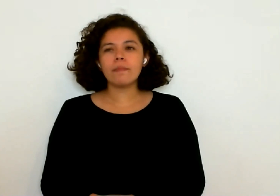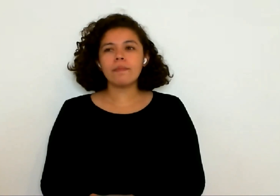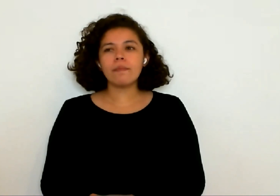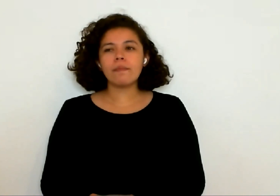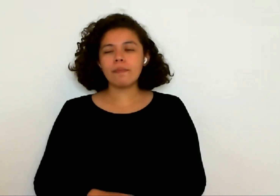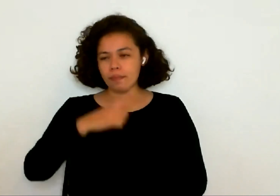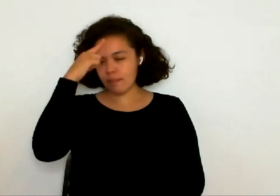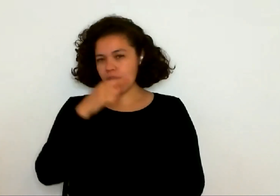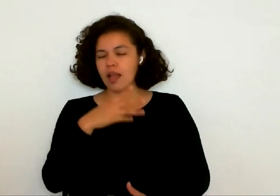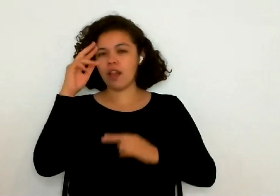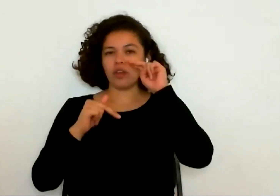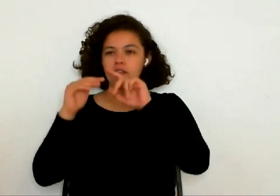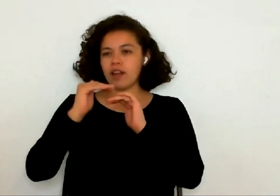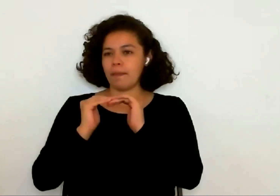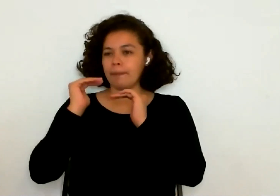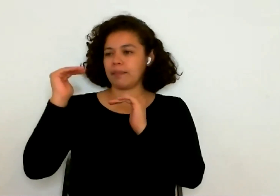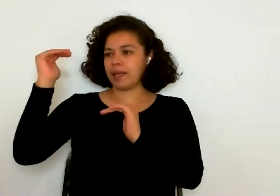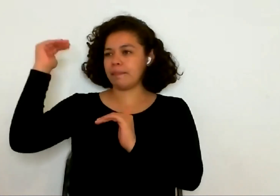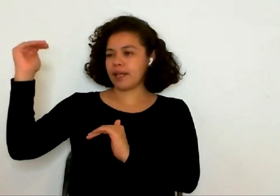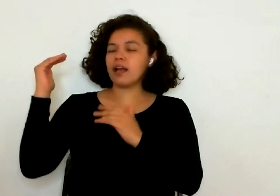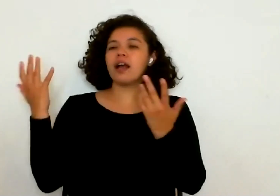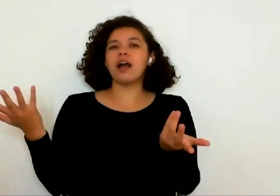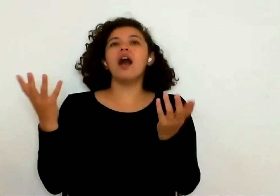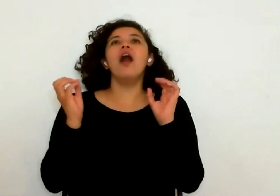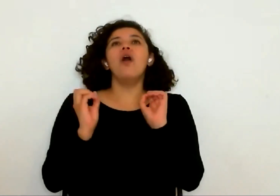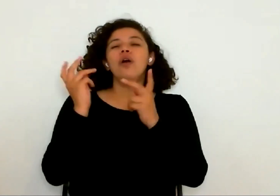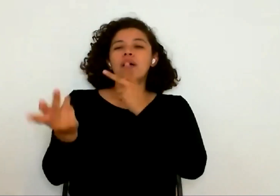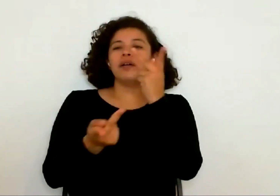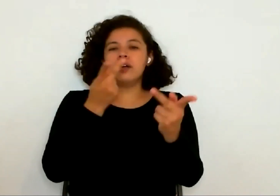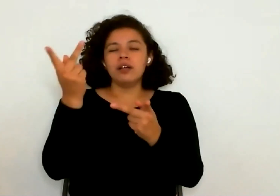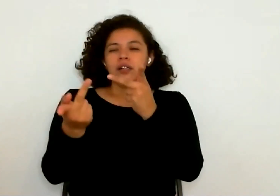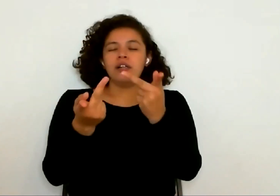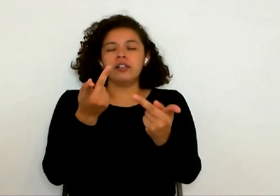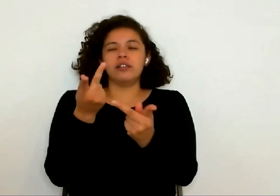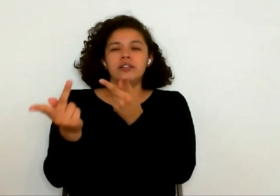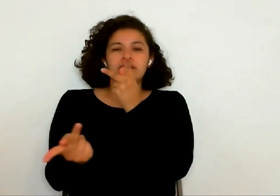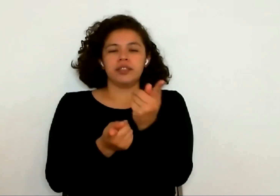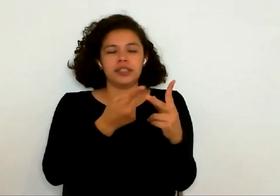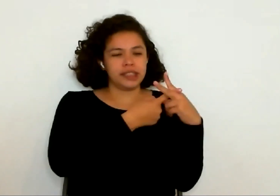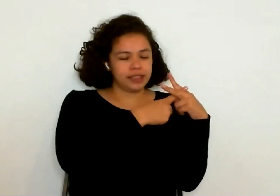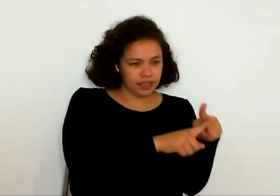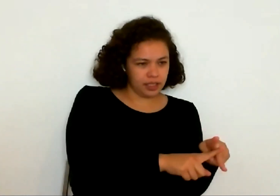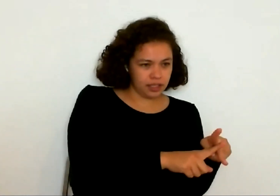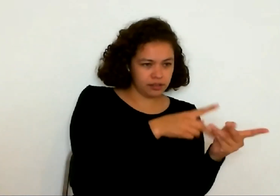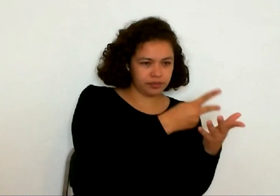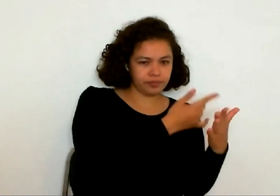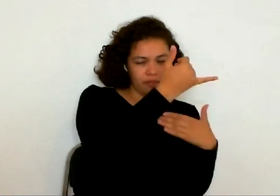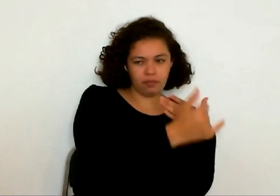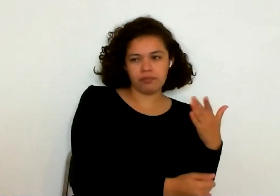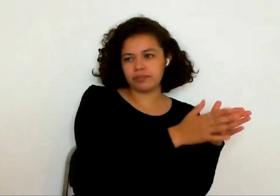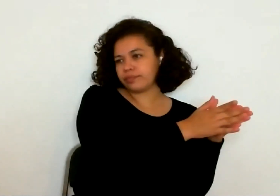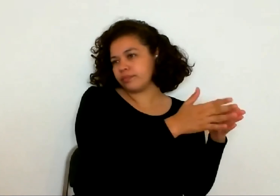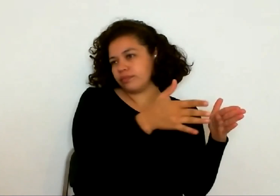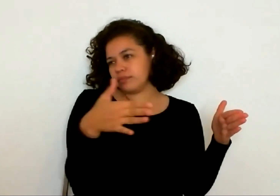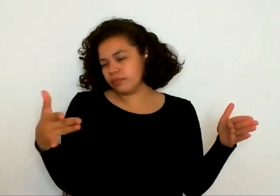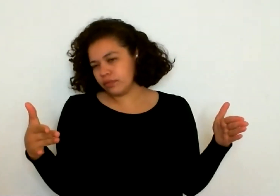cómo subieron los niveles o hacer un cuestionario al principio del proyecto para saber cómo